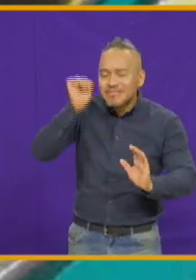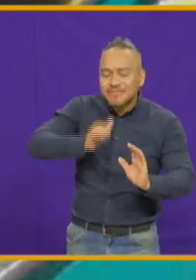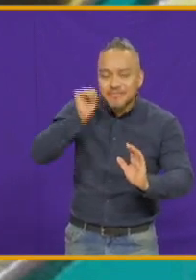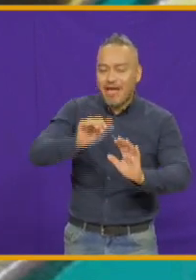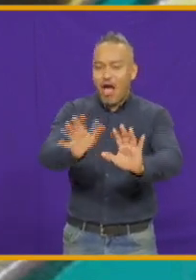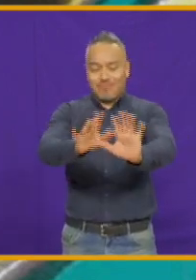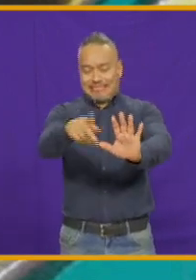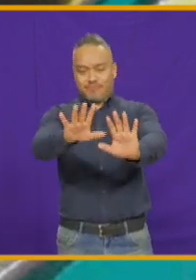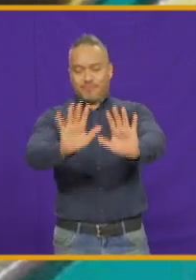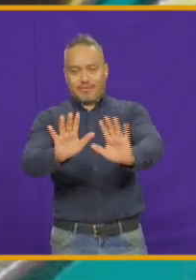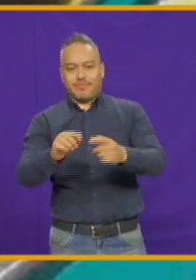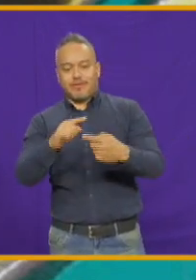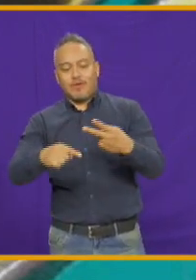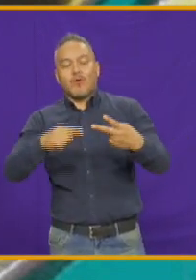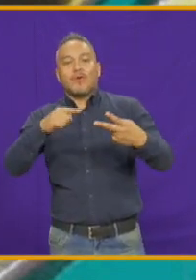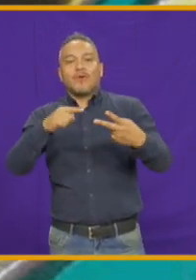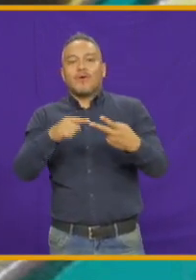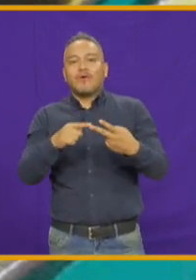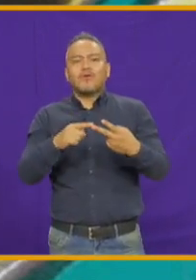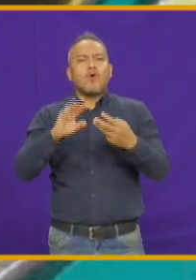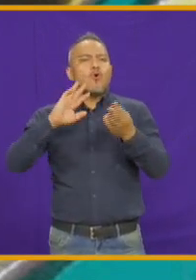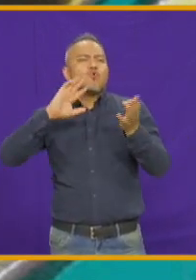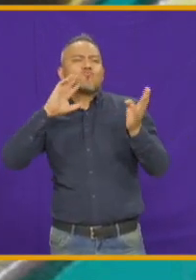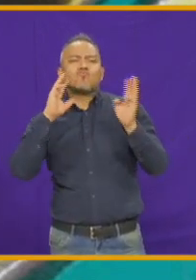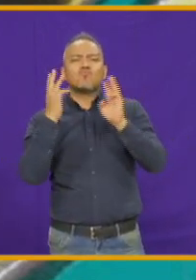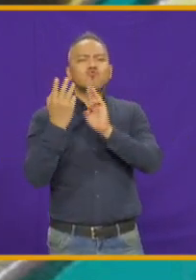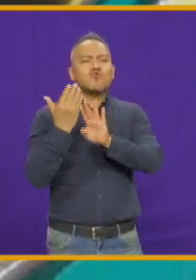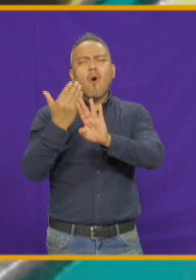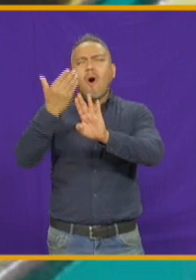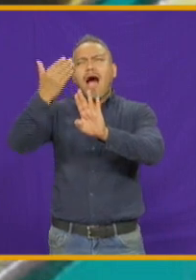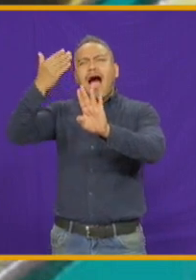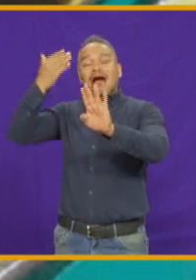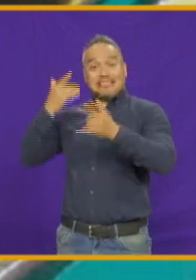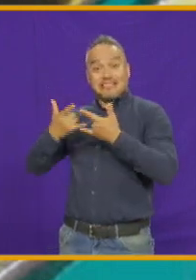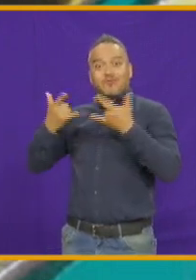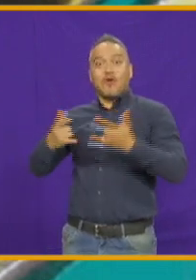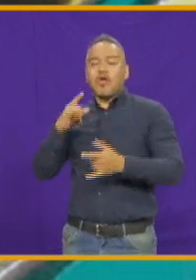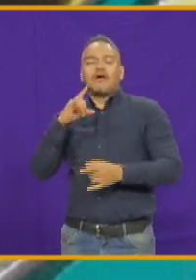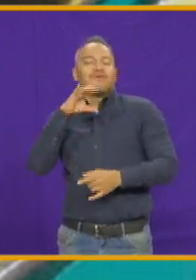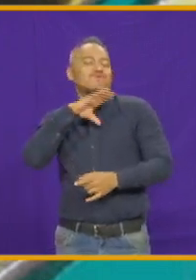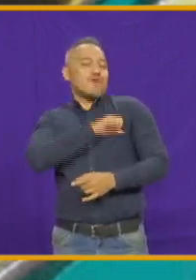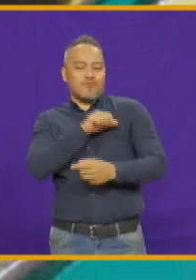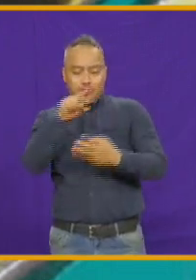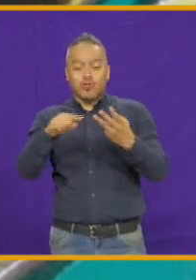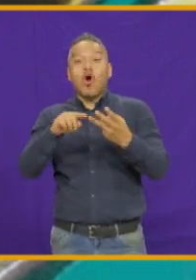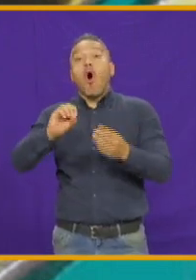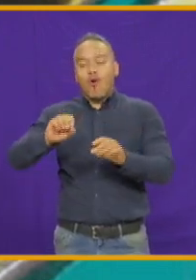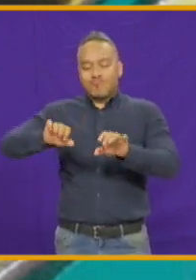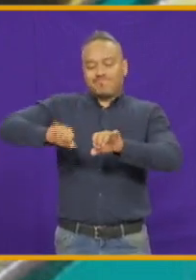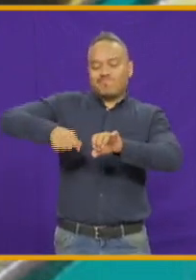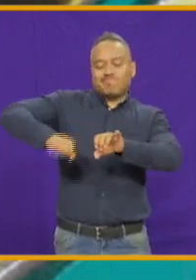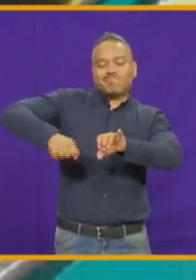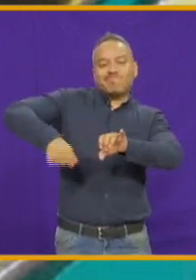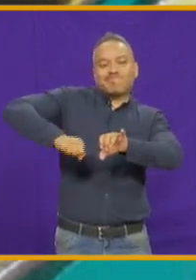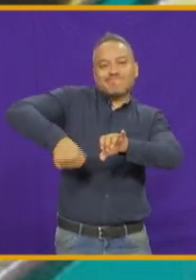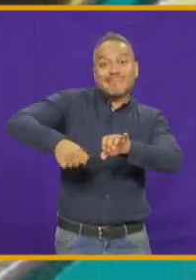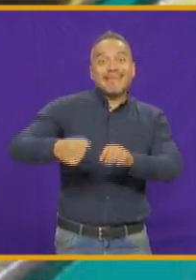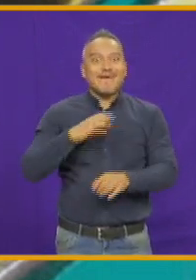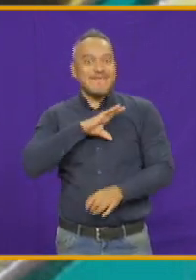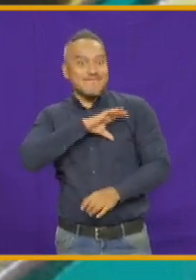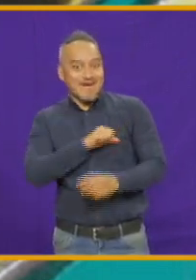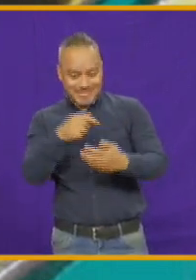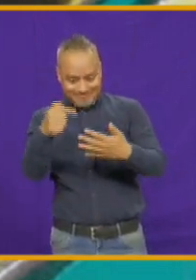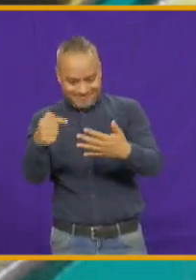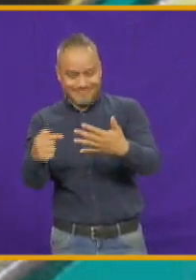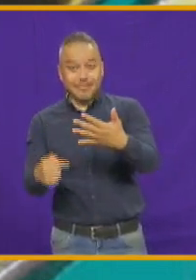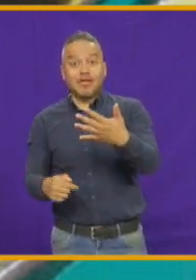ya bueno o las maravillas del mundo antiguo o también sacarle punta a los lápices bueno Pues resulta que